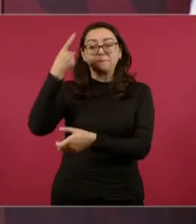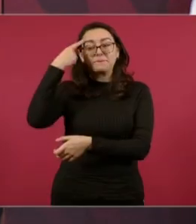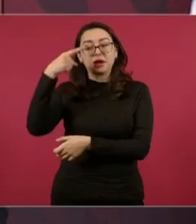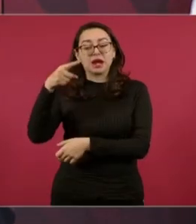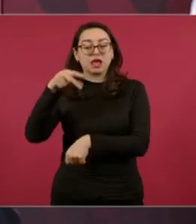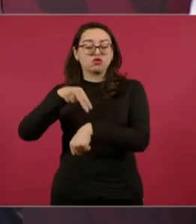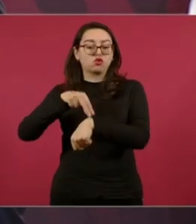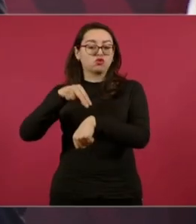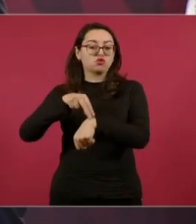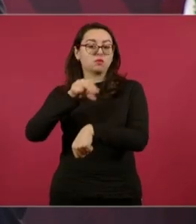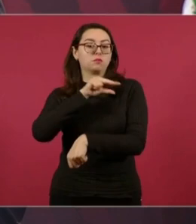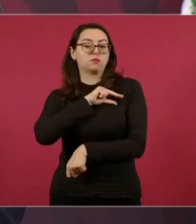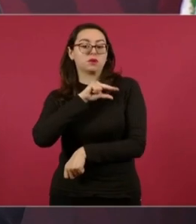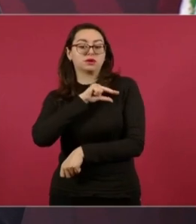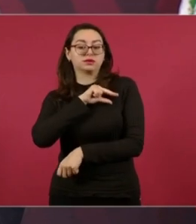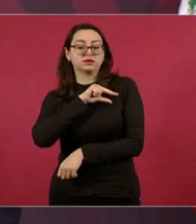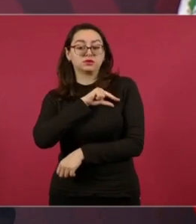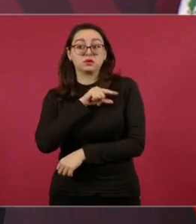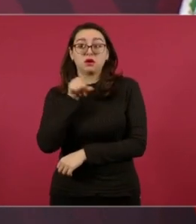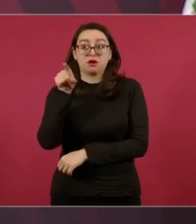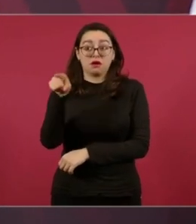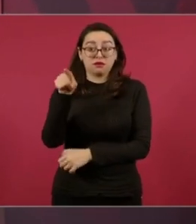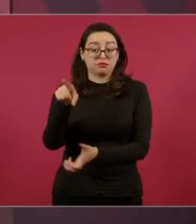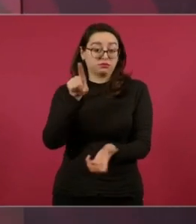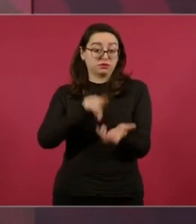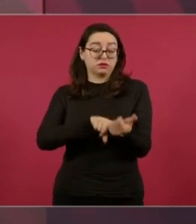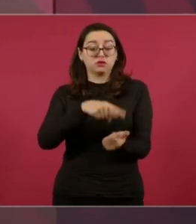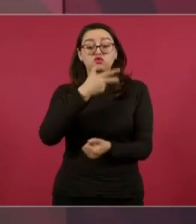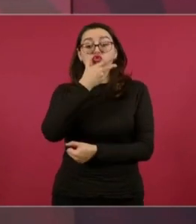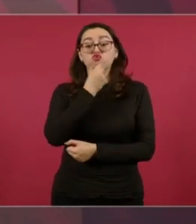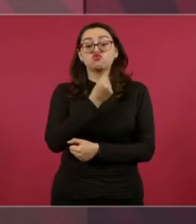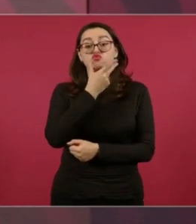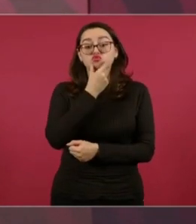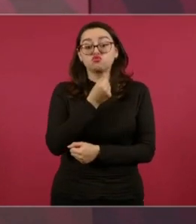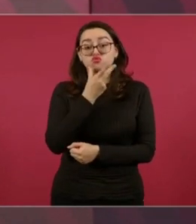privada se hizo una cirugía plástica.